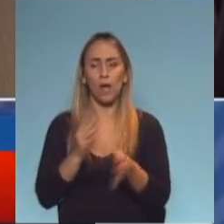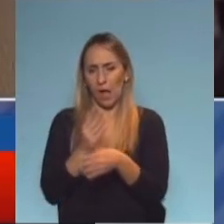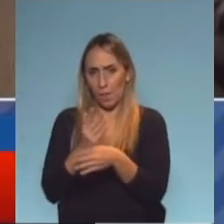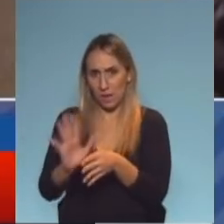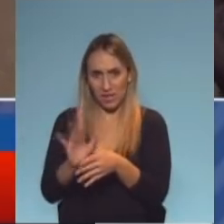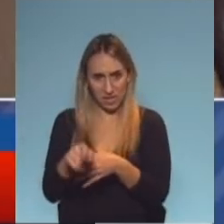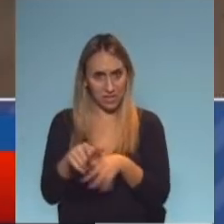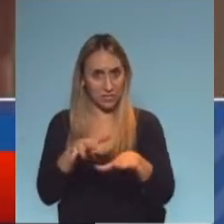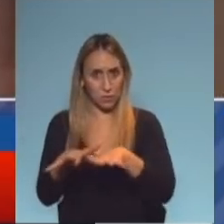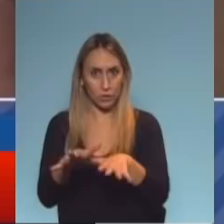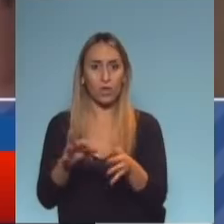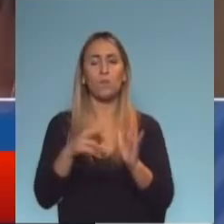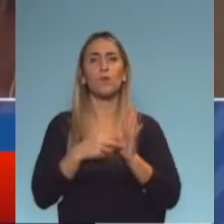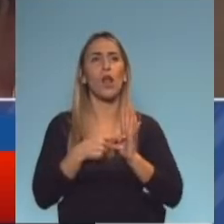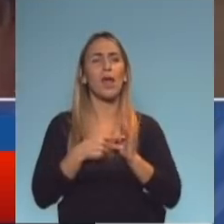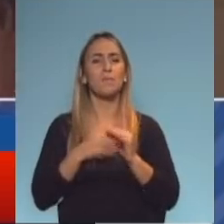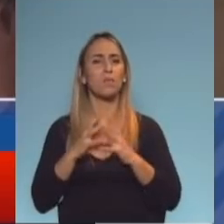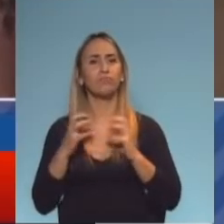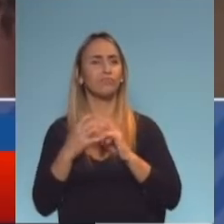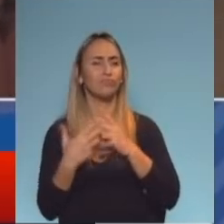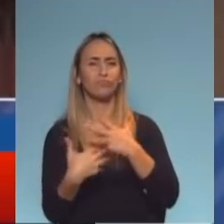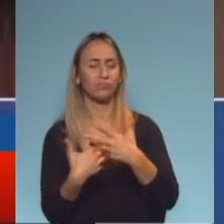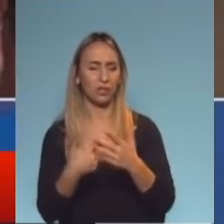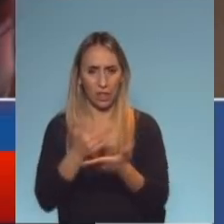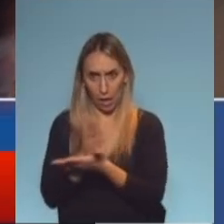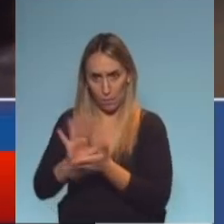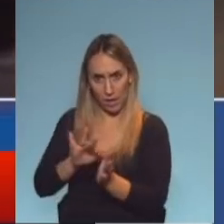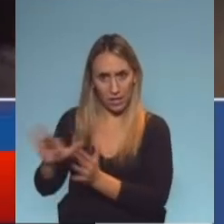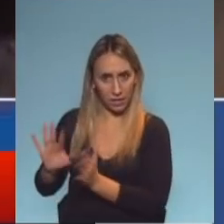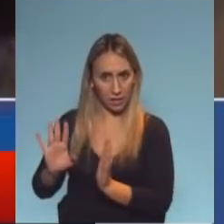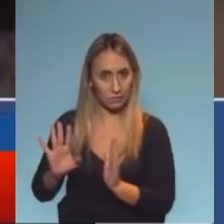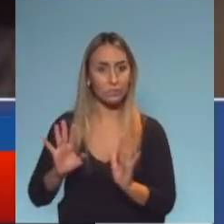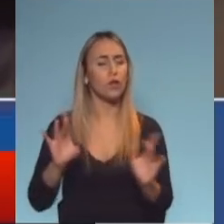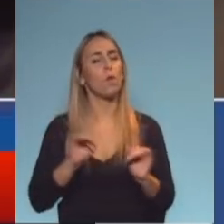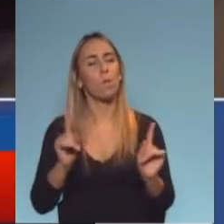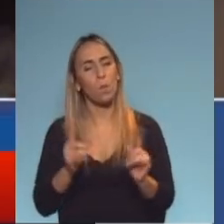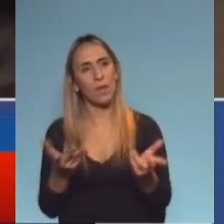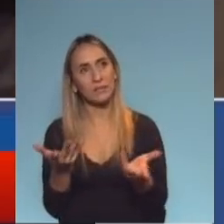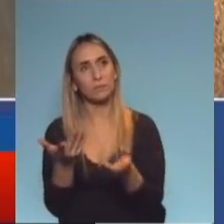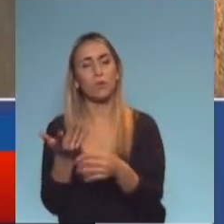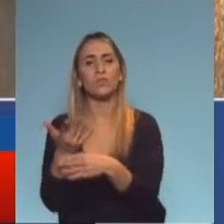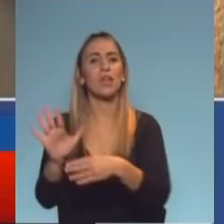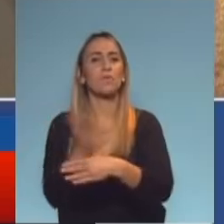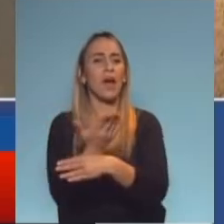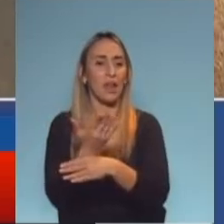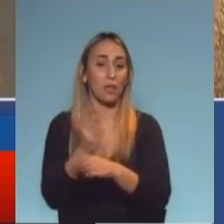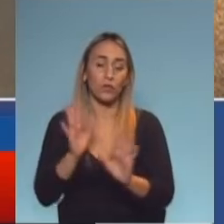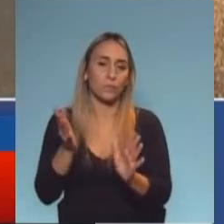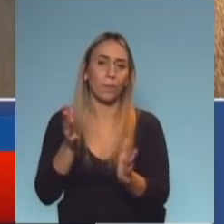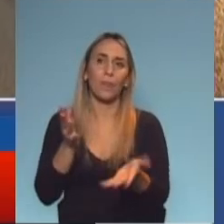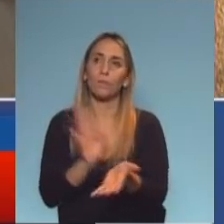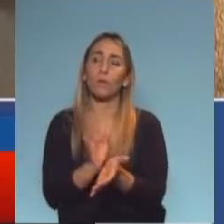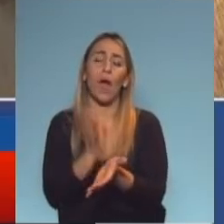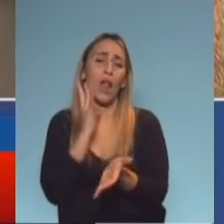está ocurriendo en estas semanas. Mira, no es aislado del conflicto, es un capítulo